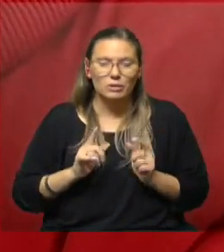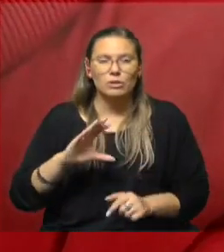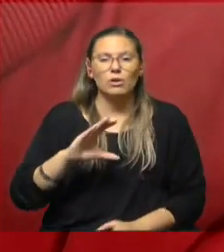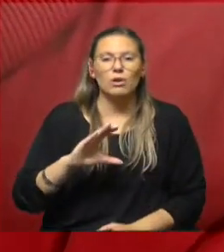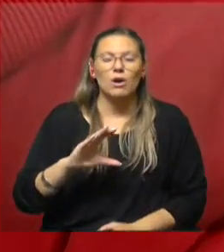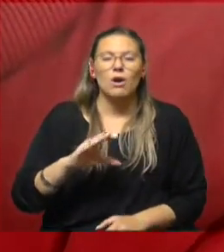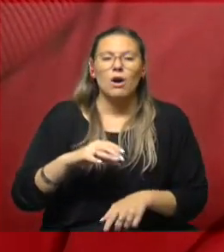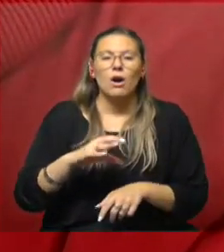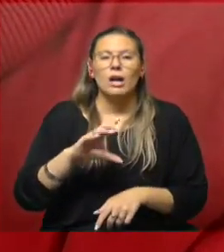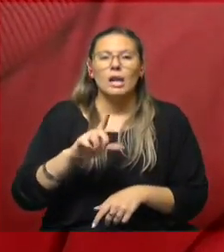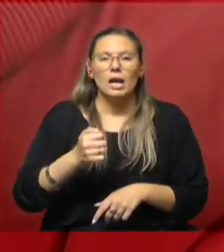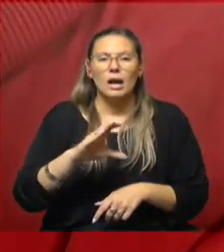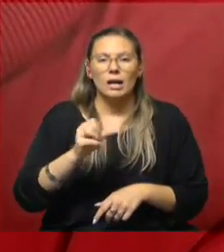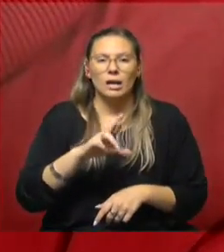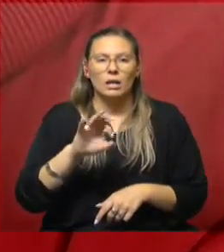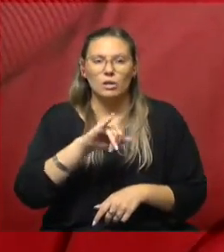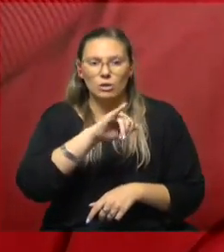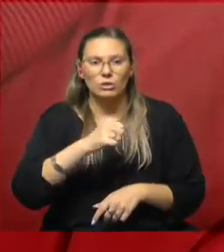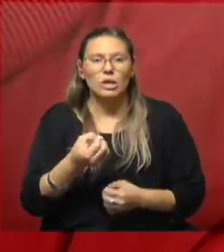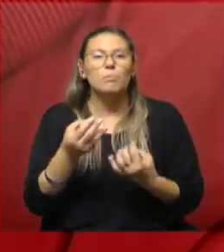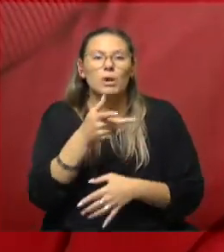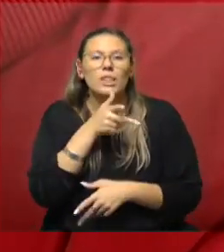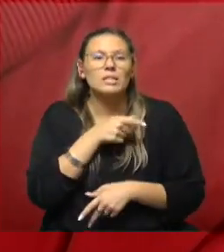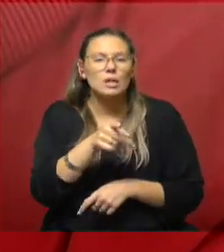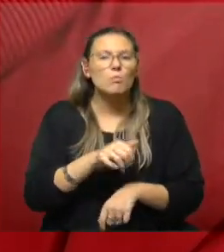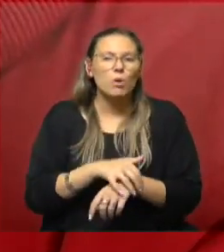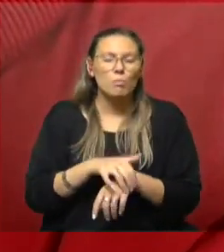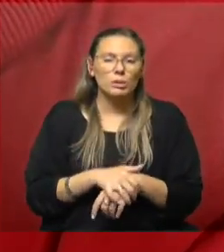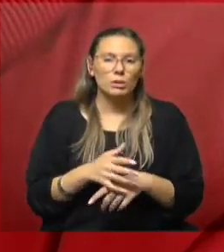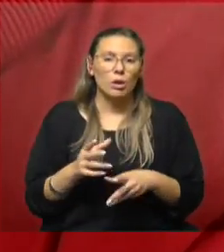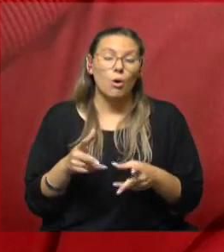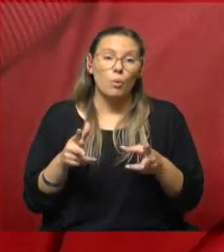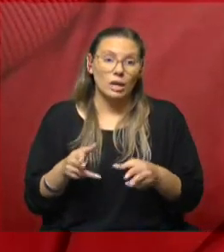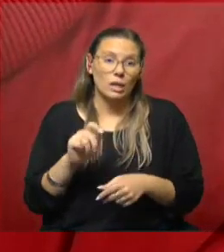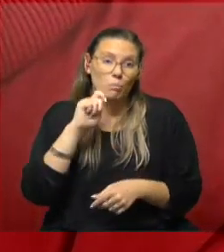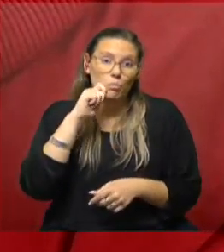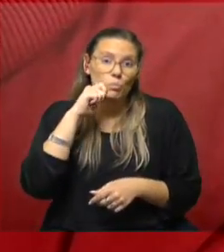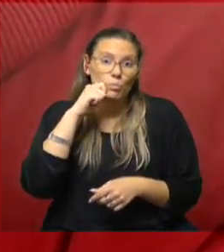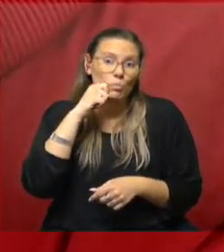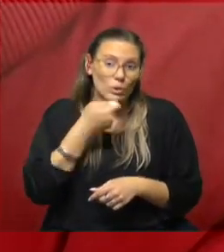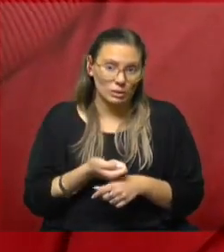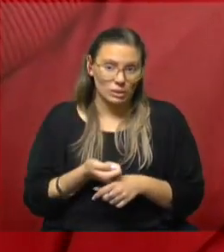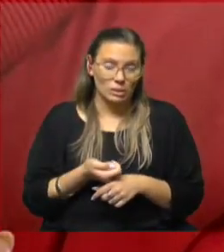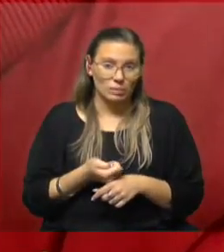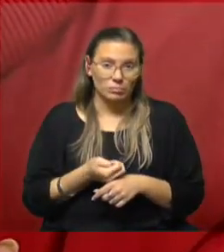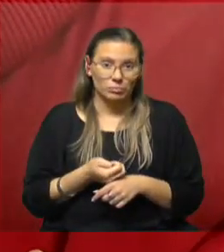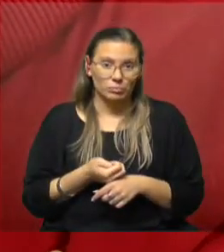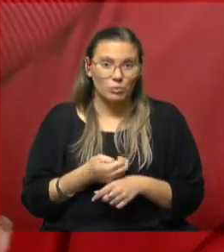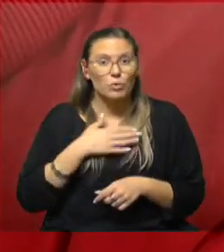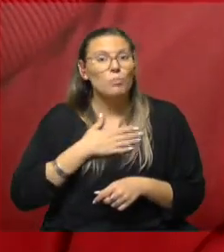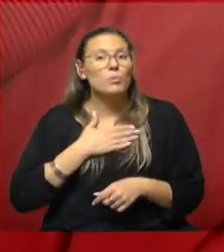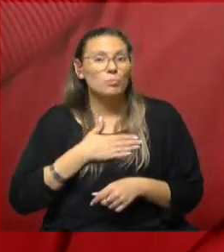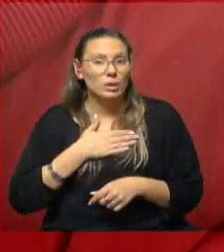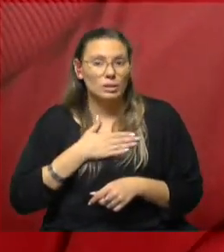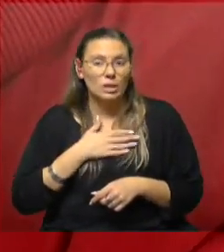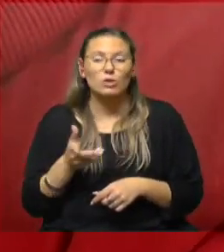¿Qué nos podés decir de ese momento en la vida de ustedes? Bueno, fue una etapa muy linda porque fue muy placentero.